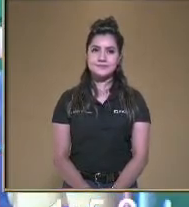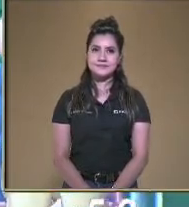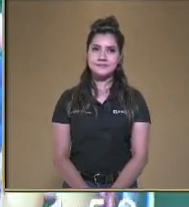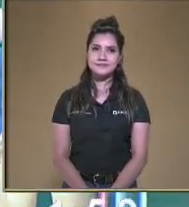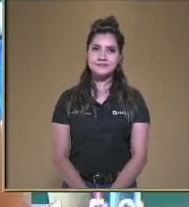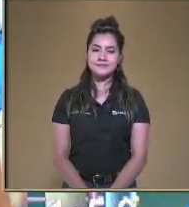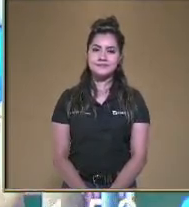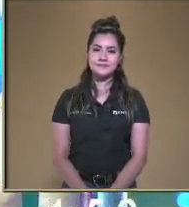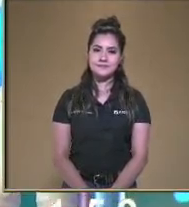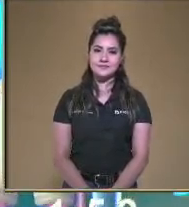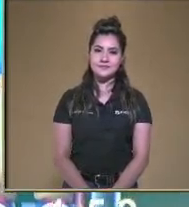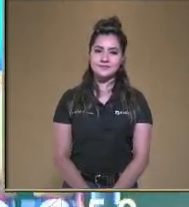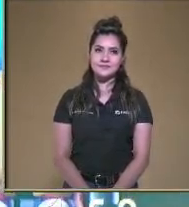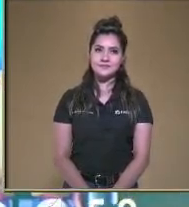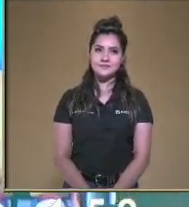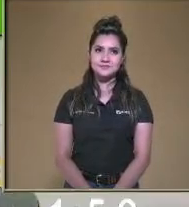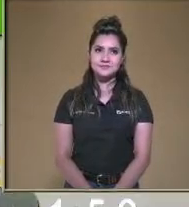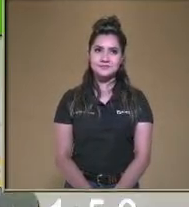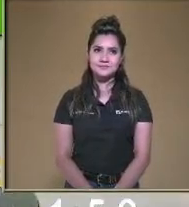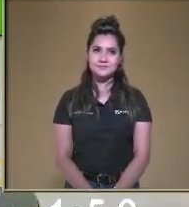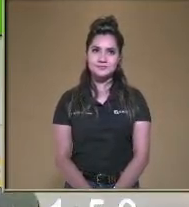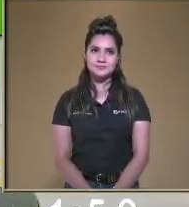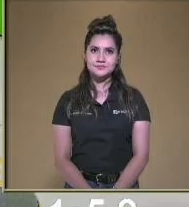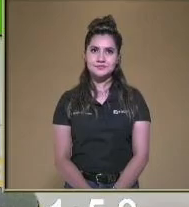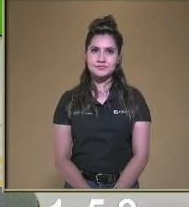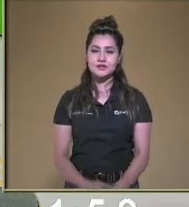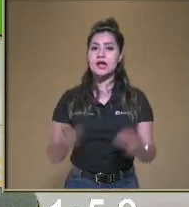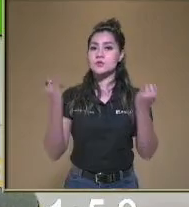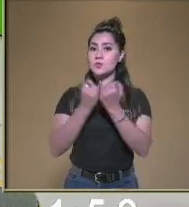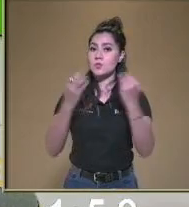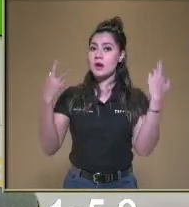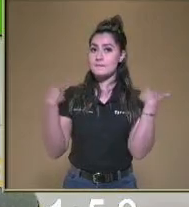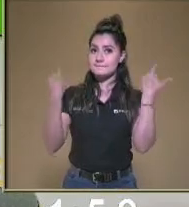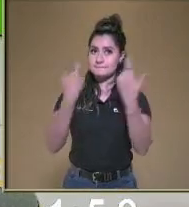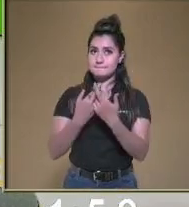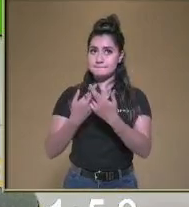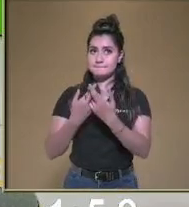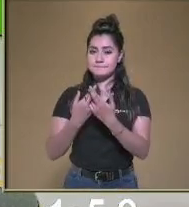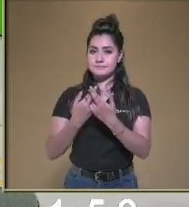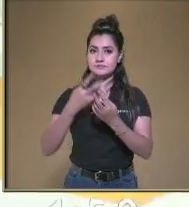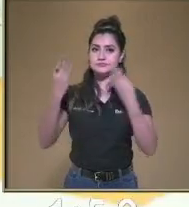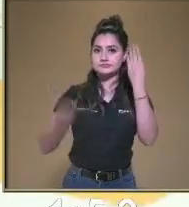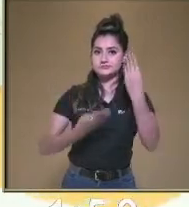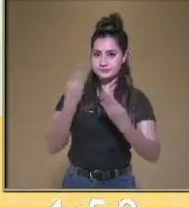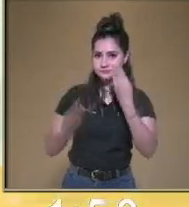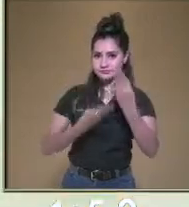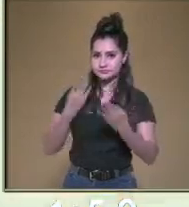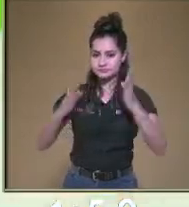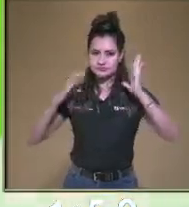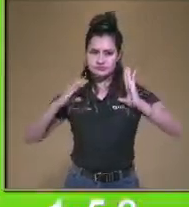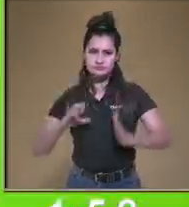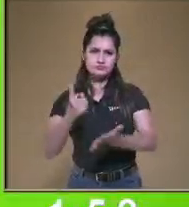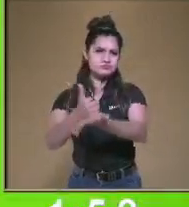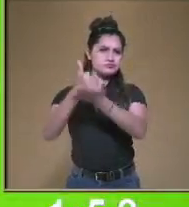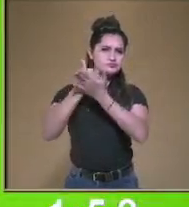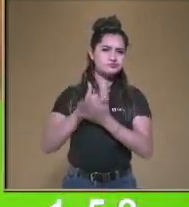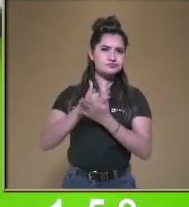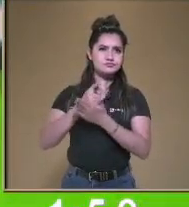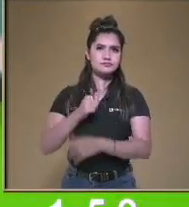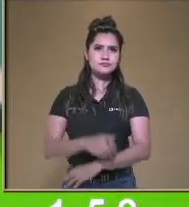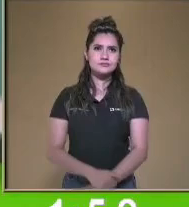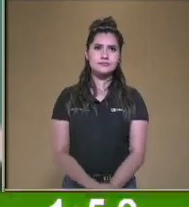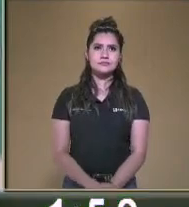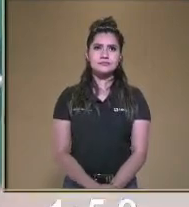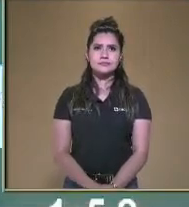2, 3. Al frente. Y 1, 2, 3. Respiro. Y